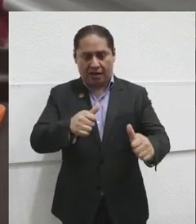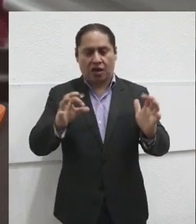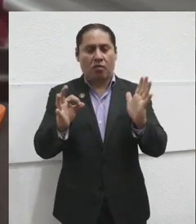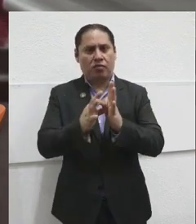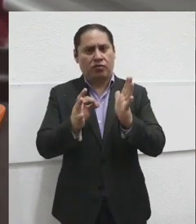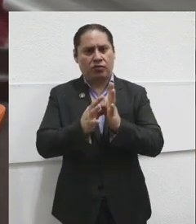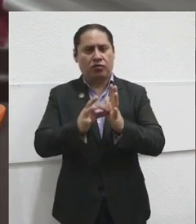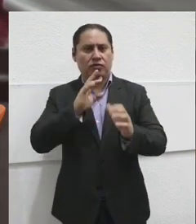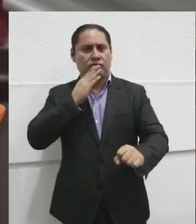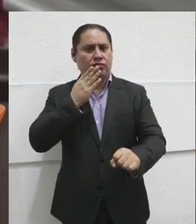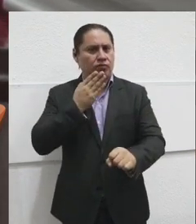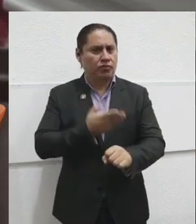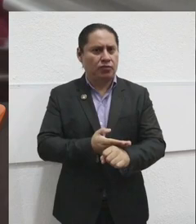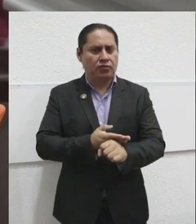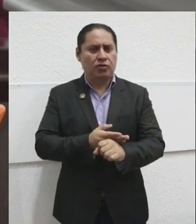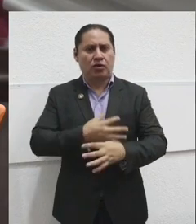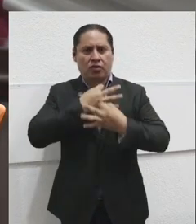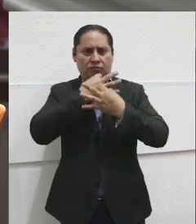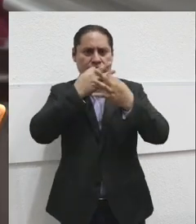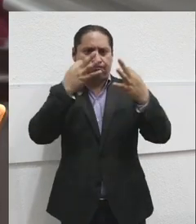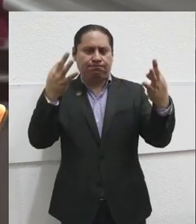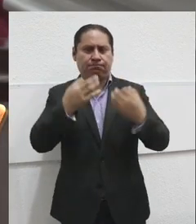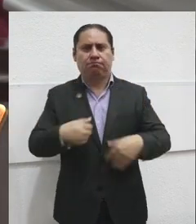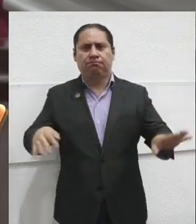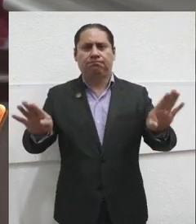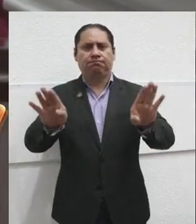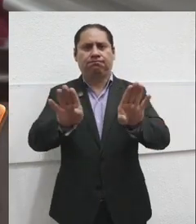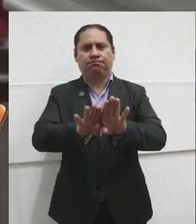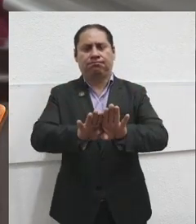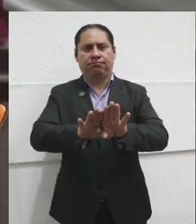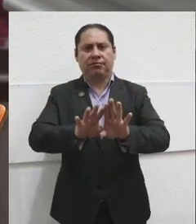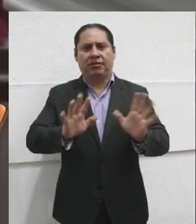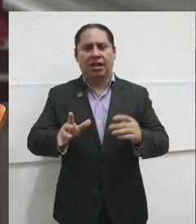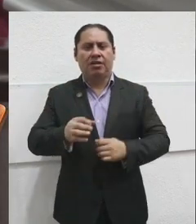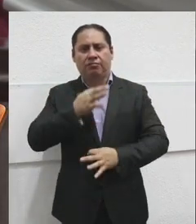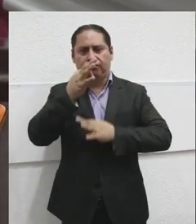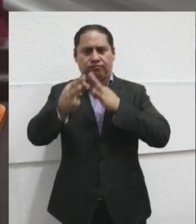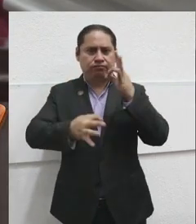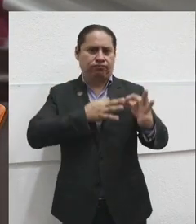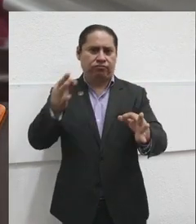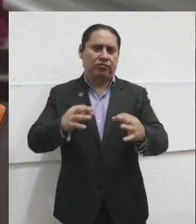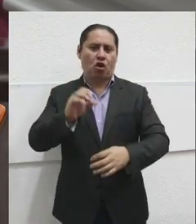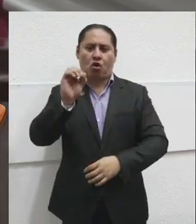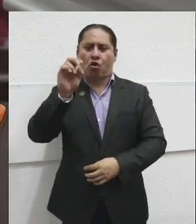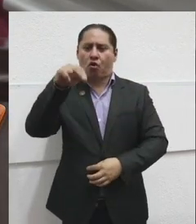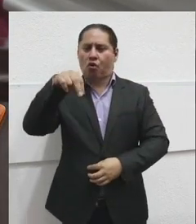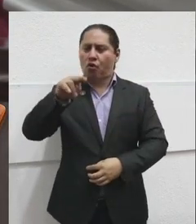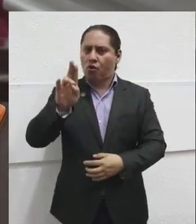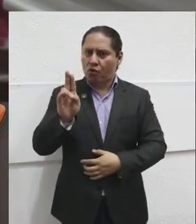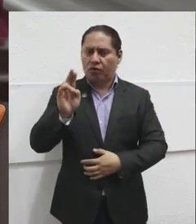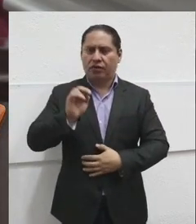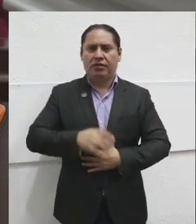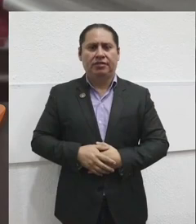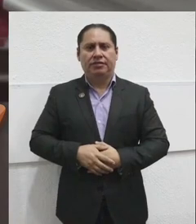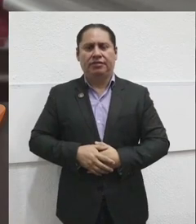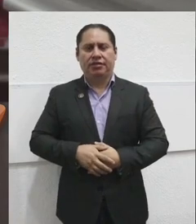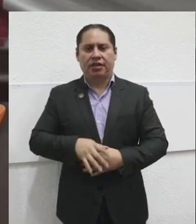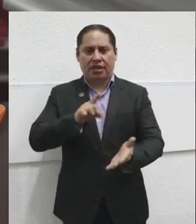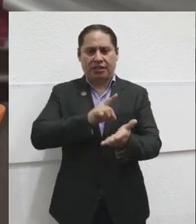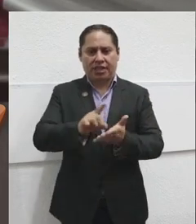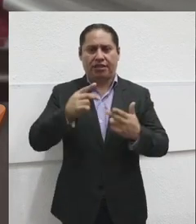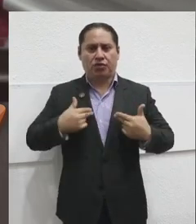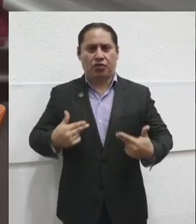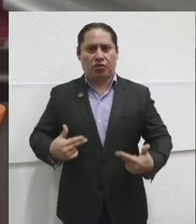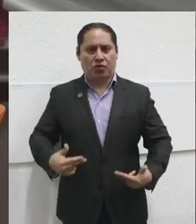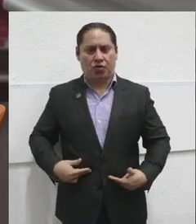de Chiapas en la declaración de cierre de misión de la Relatora Especial de las Naciones Unidas sobre los Derechos Humanos